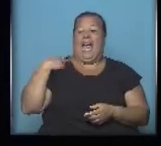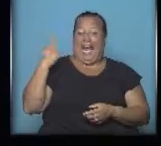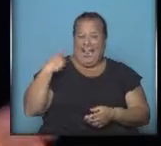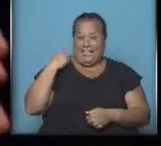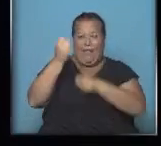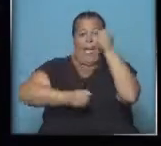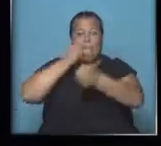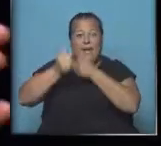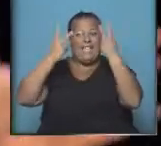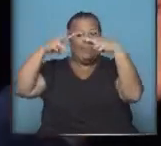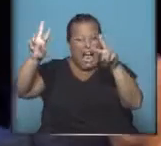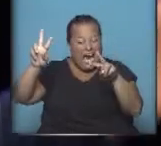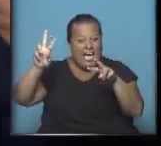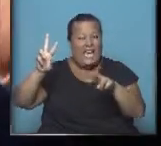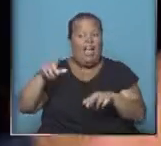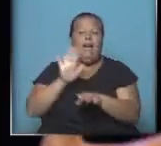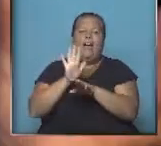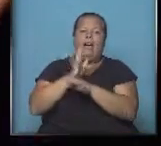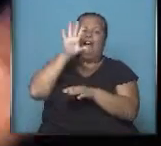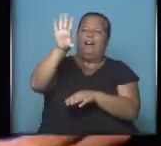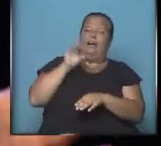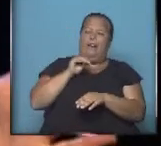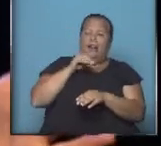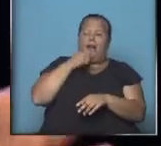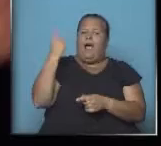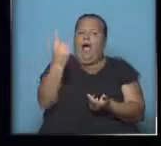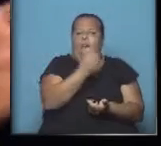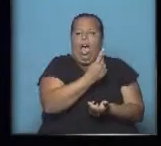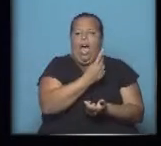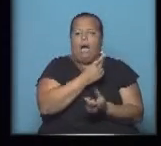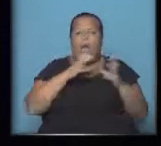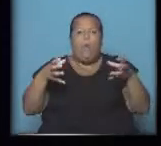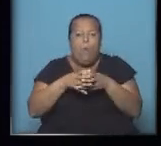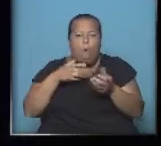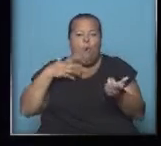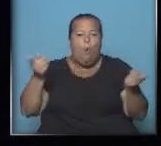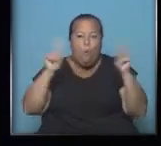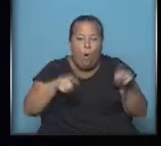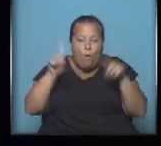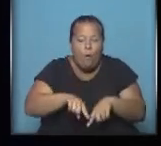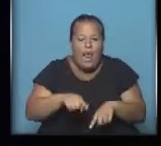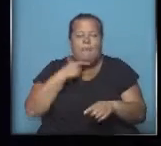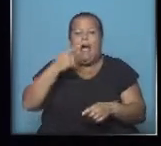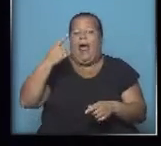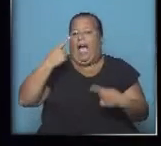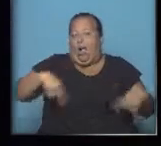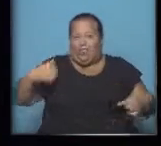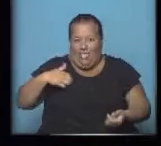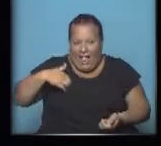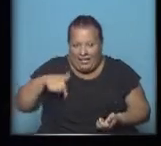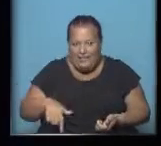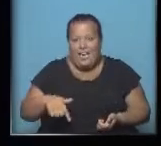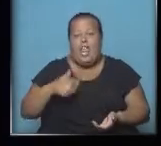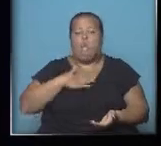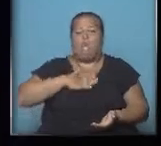de empresas extranjeras que lo tiene como referente en cada una de las áreas que hemos recuperado para los intereses argentinos y